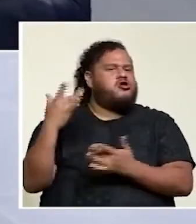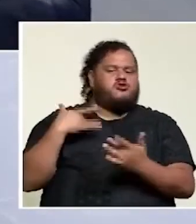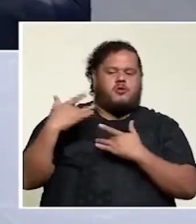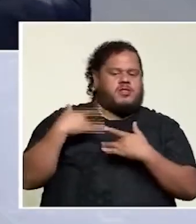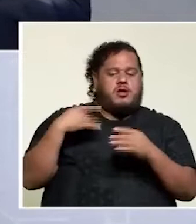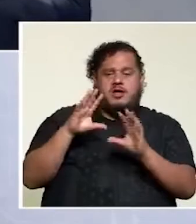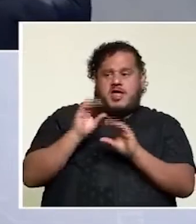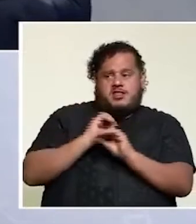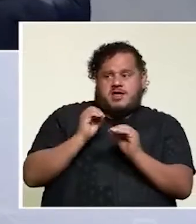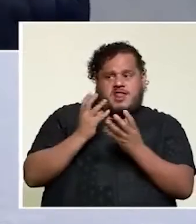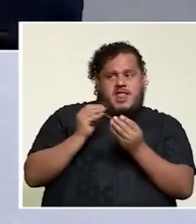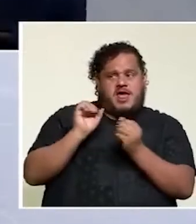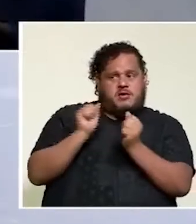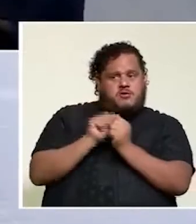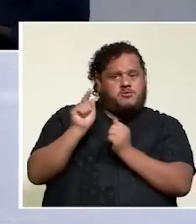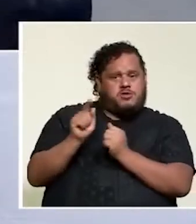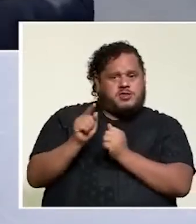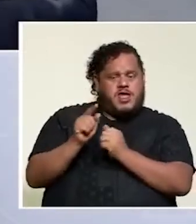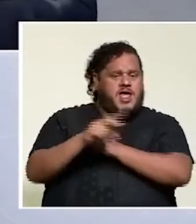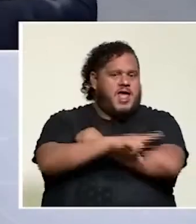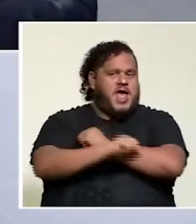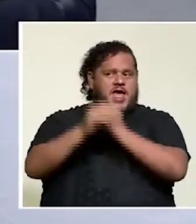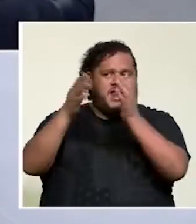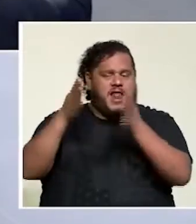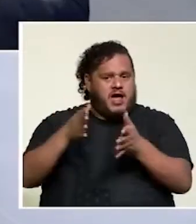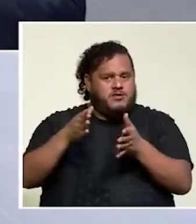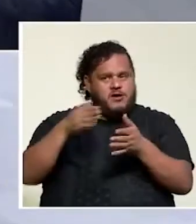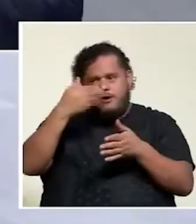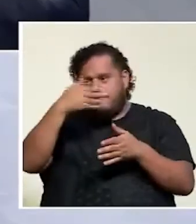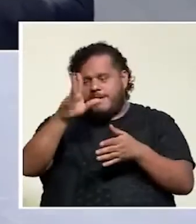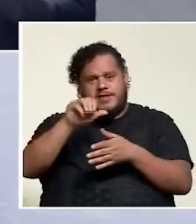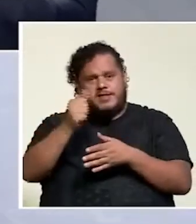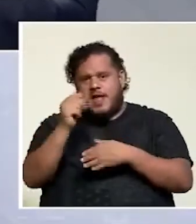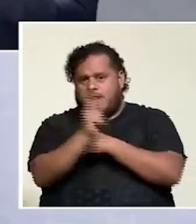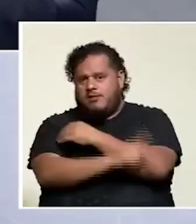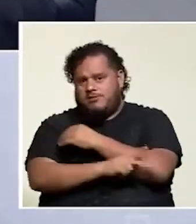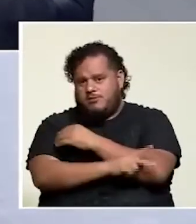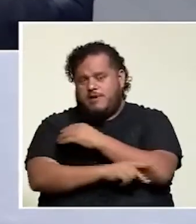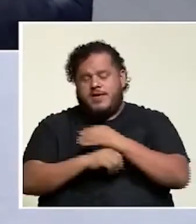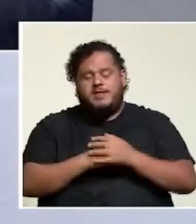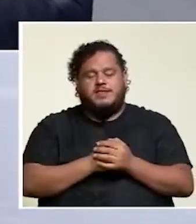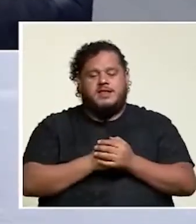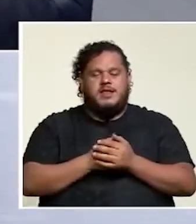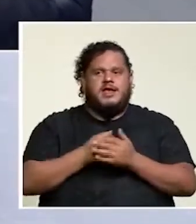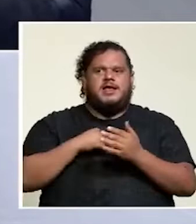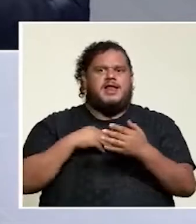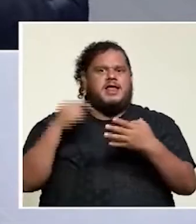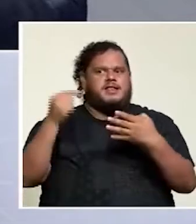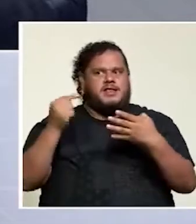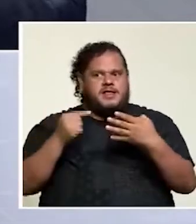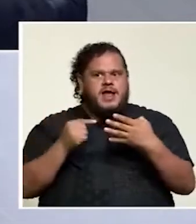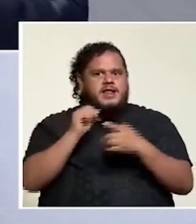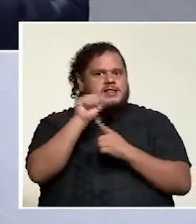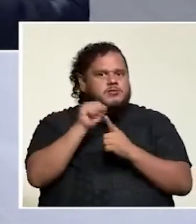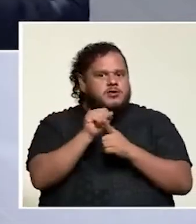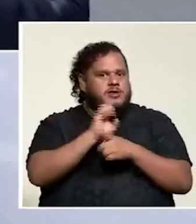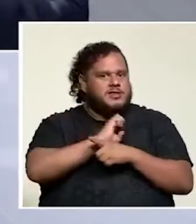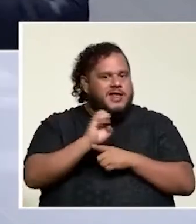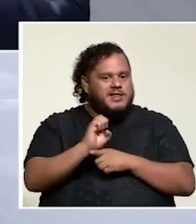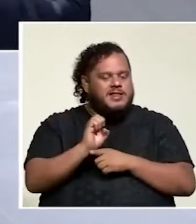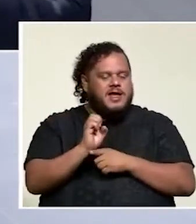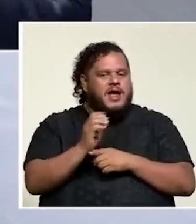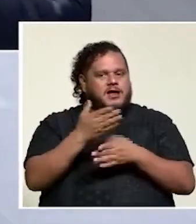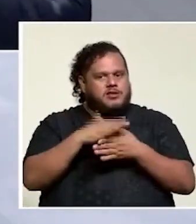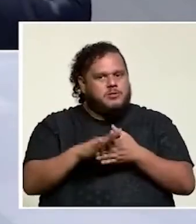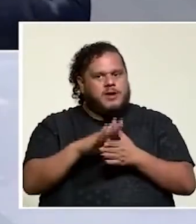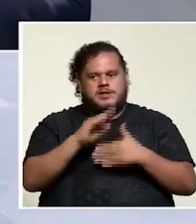queremos nada con usted. Lo que ustedes oyeron, les señalan temas de ética, que son parte de los temas